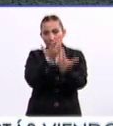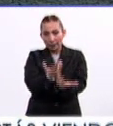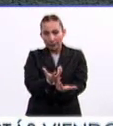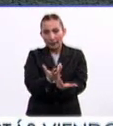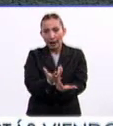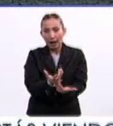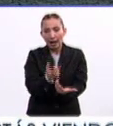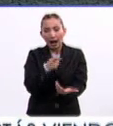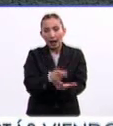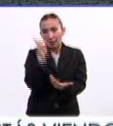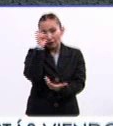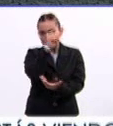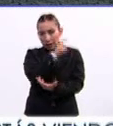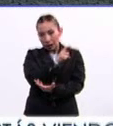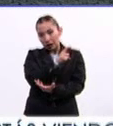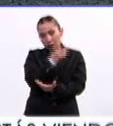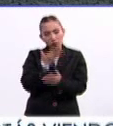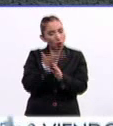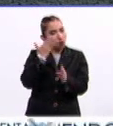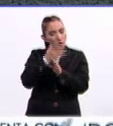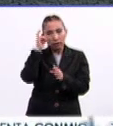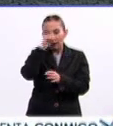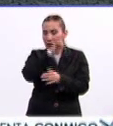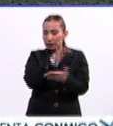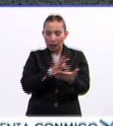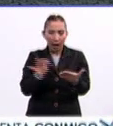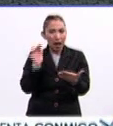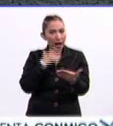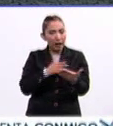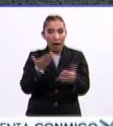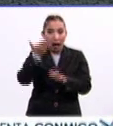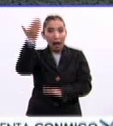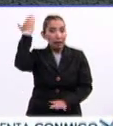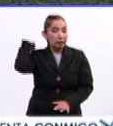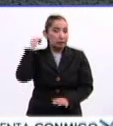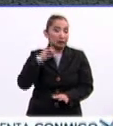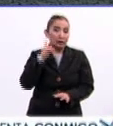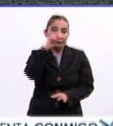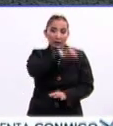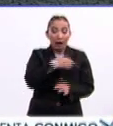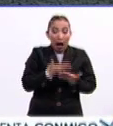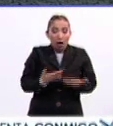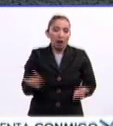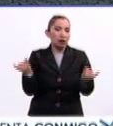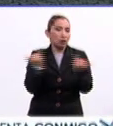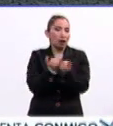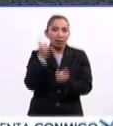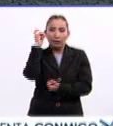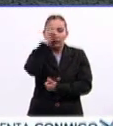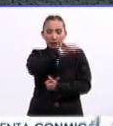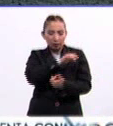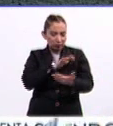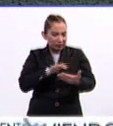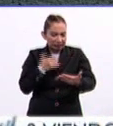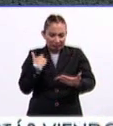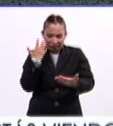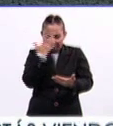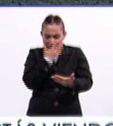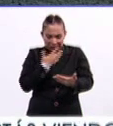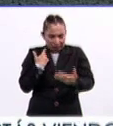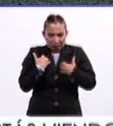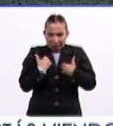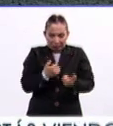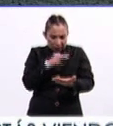complicado, difícil de leer. Lo fue en su tiempo tanto como lo es ahora, pero tampoco